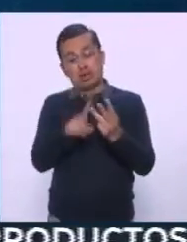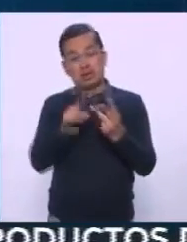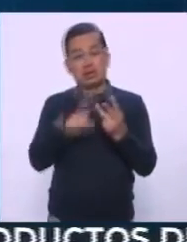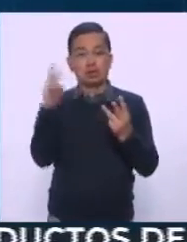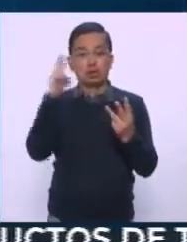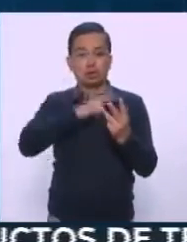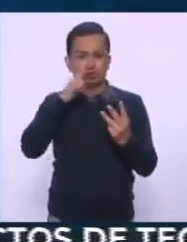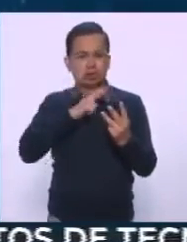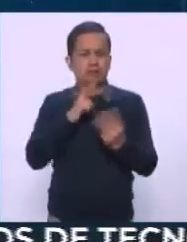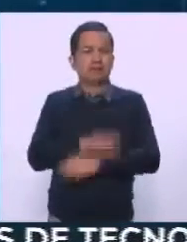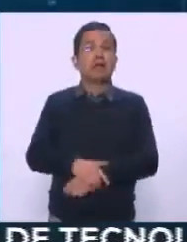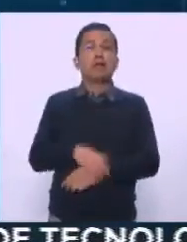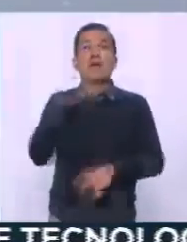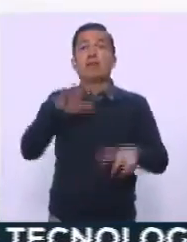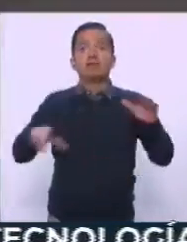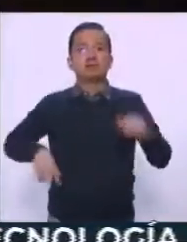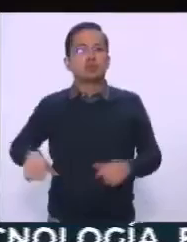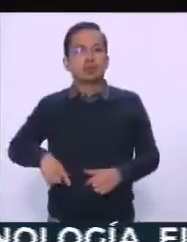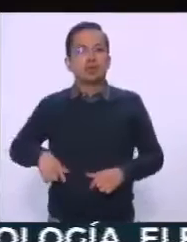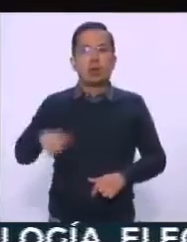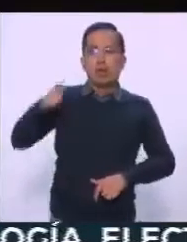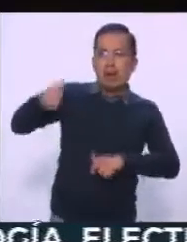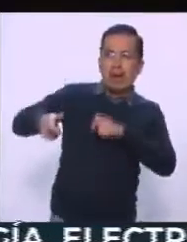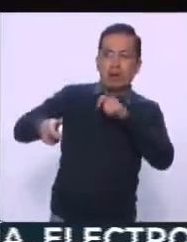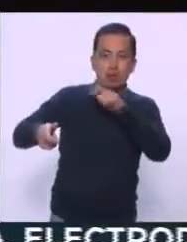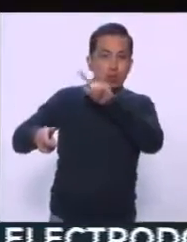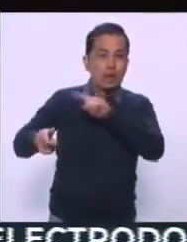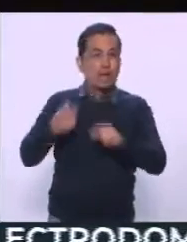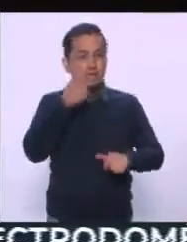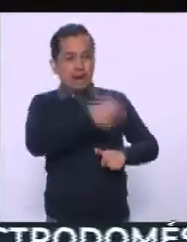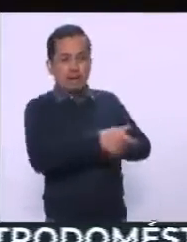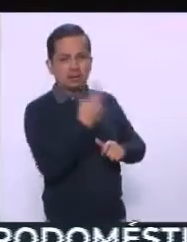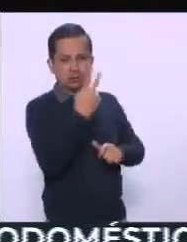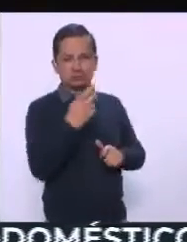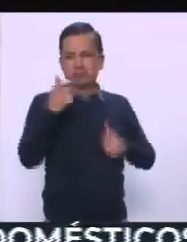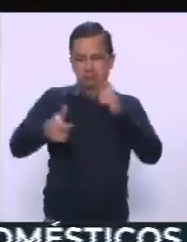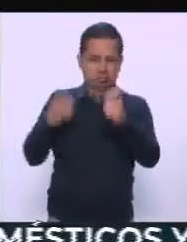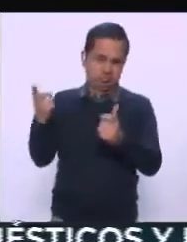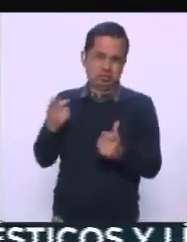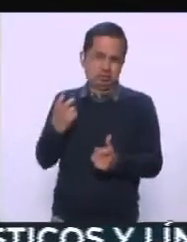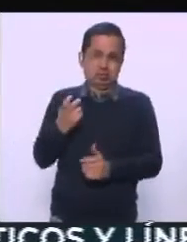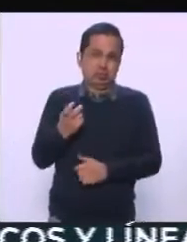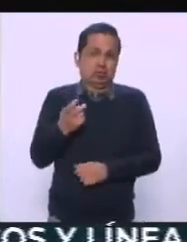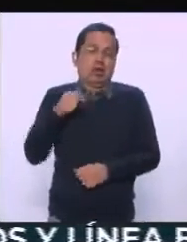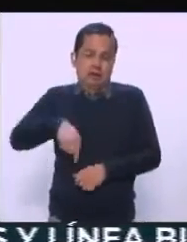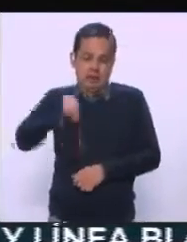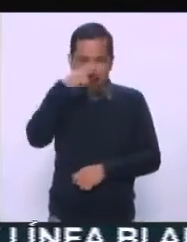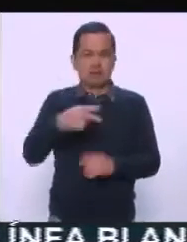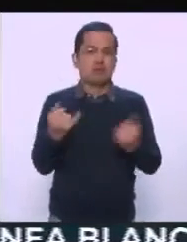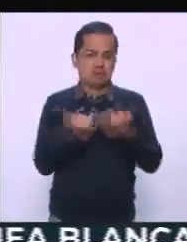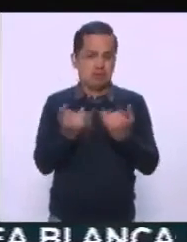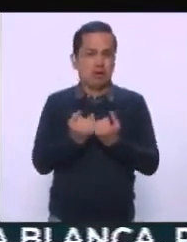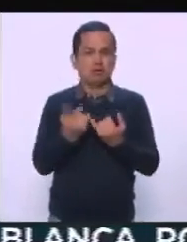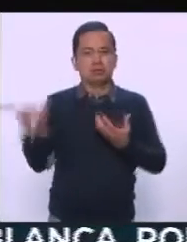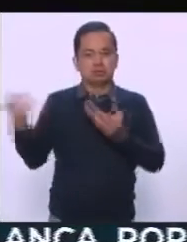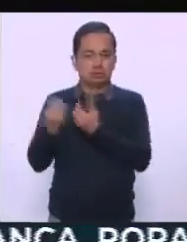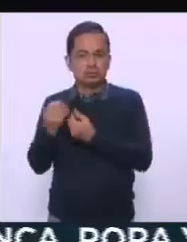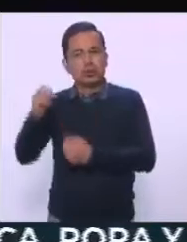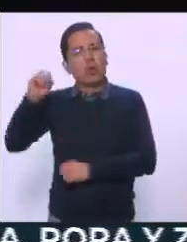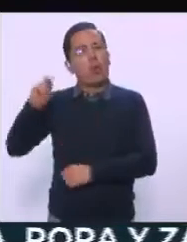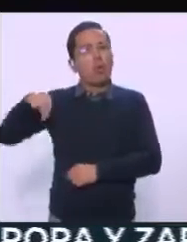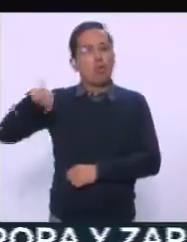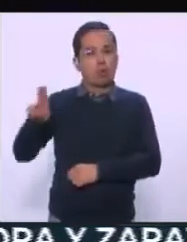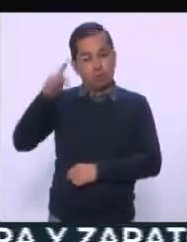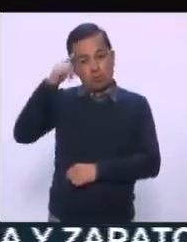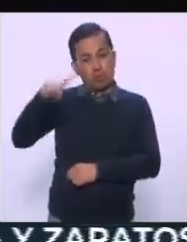por varias a la vez, ¿no? Desafortunadamente el caso de México, que además está dentro de esta iniciativa de las Naciones Unidas para